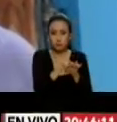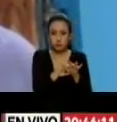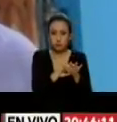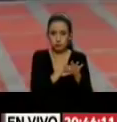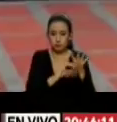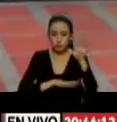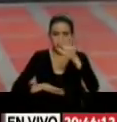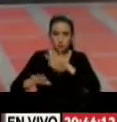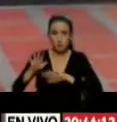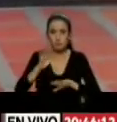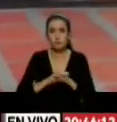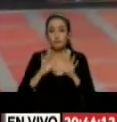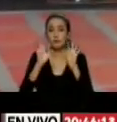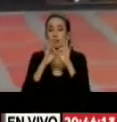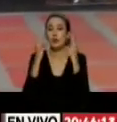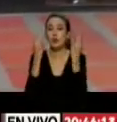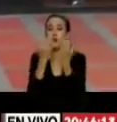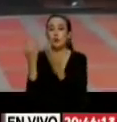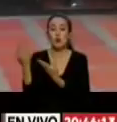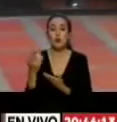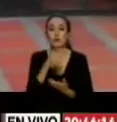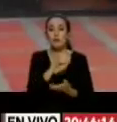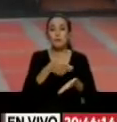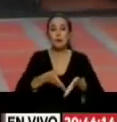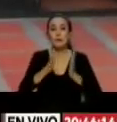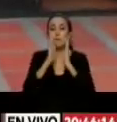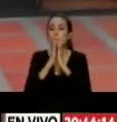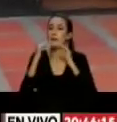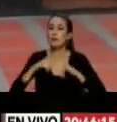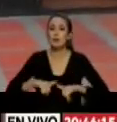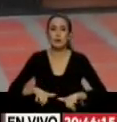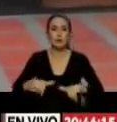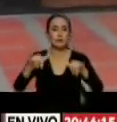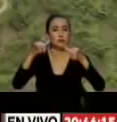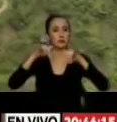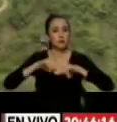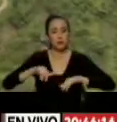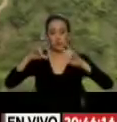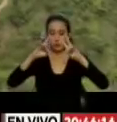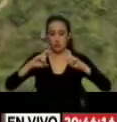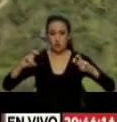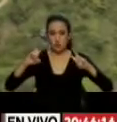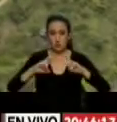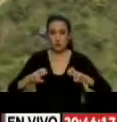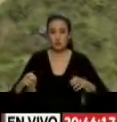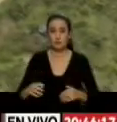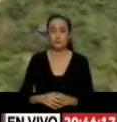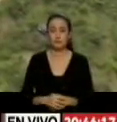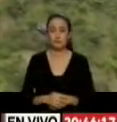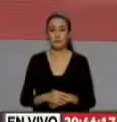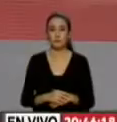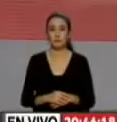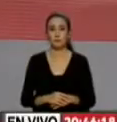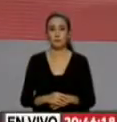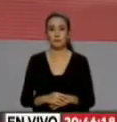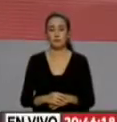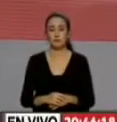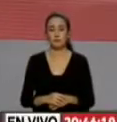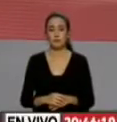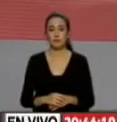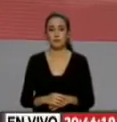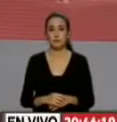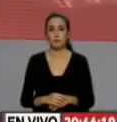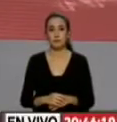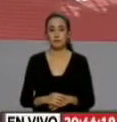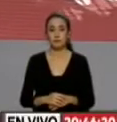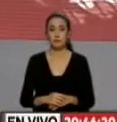el caso. Los familiares de Ilaquiche piden se continúe con las investigaciones. Lucy Jiménez, Telediario. Y